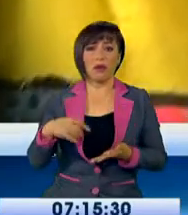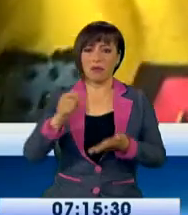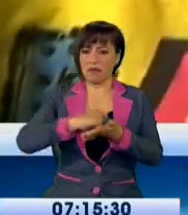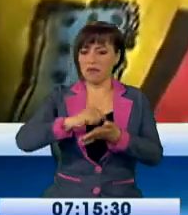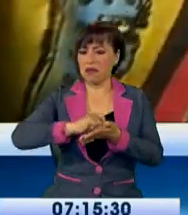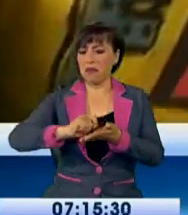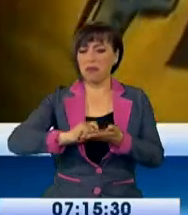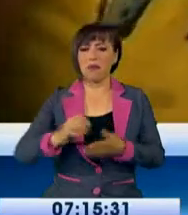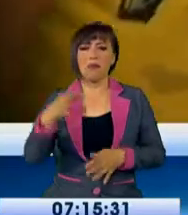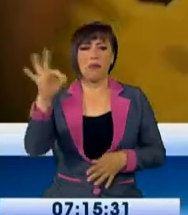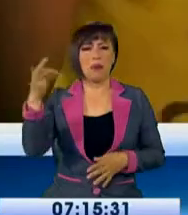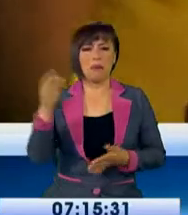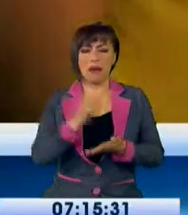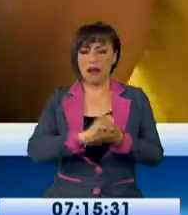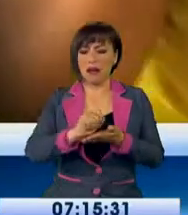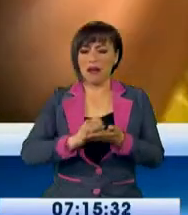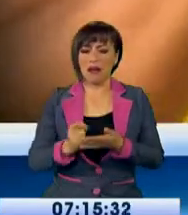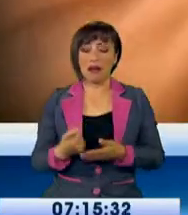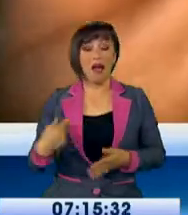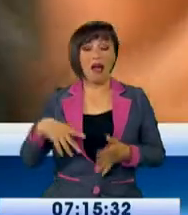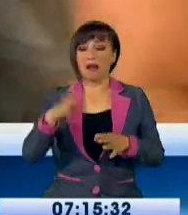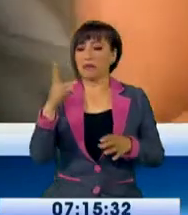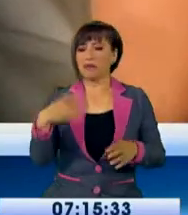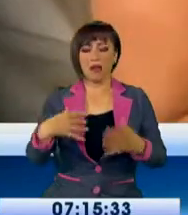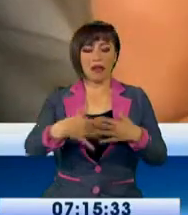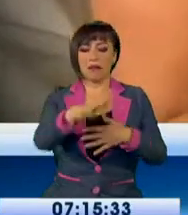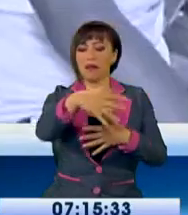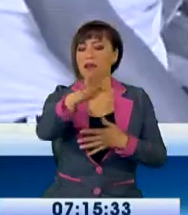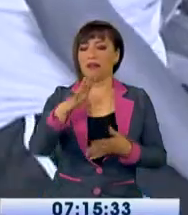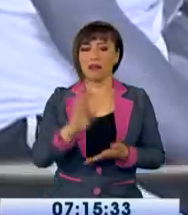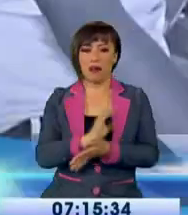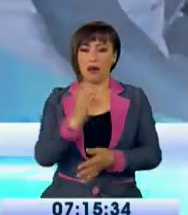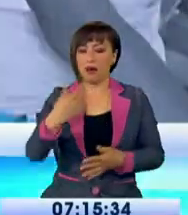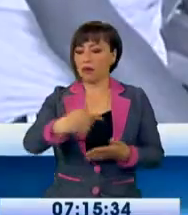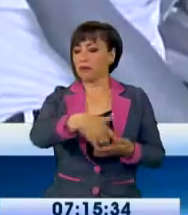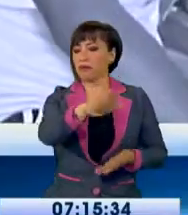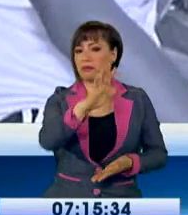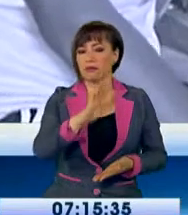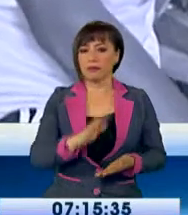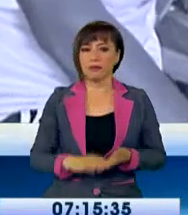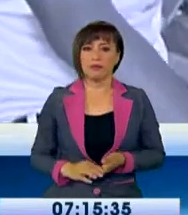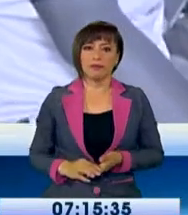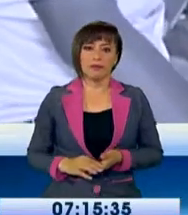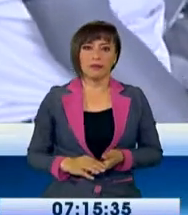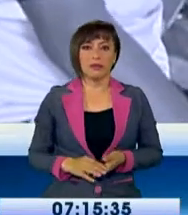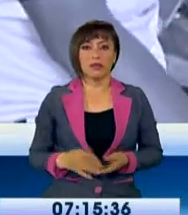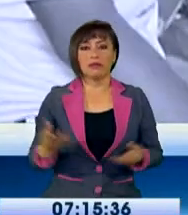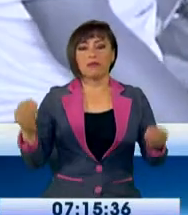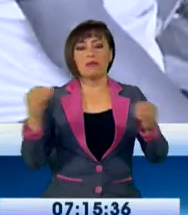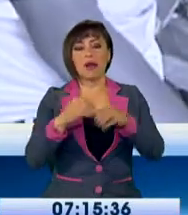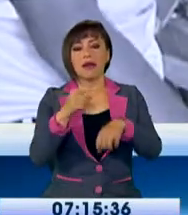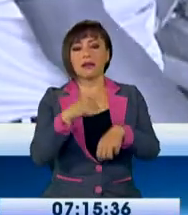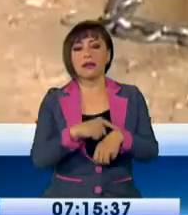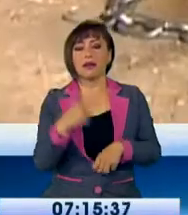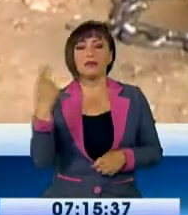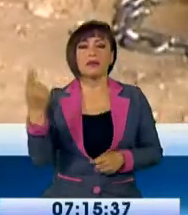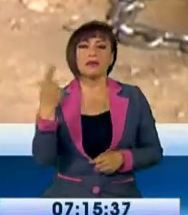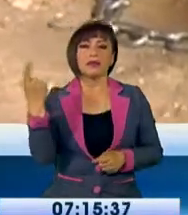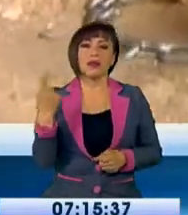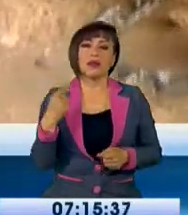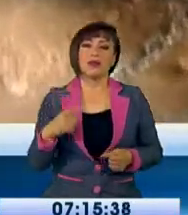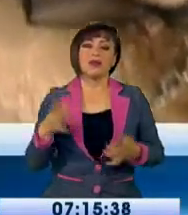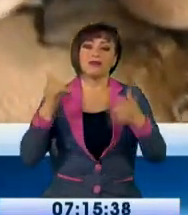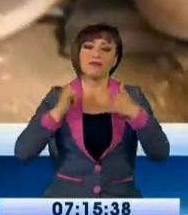papel para que ya que lo retire, y perdió el año. Esto causó que más tiempo tenga para hundirse en la oscuridad del